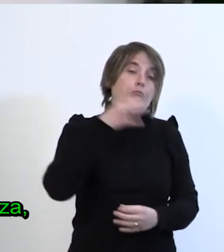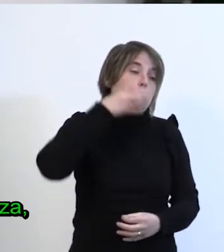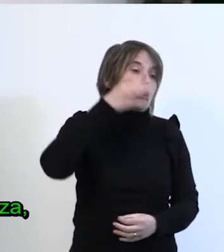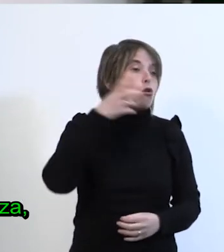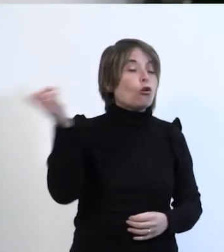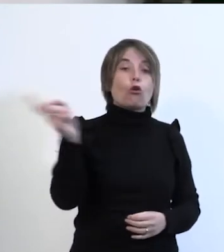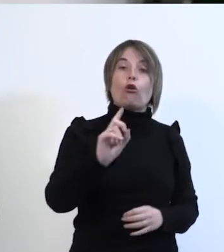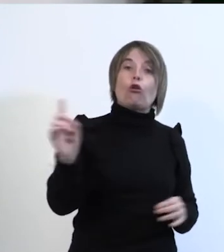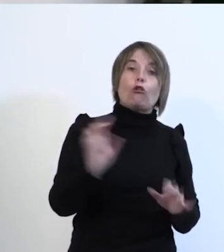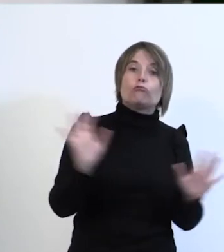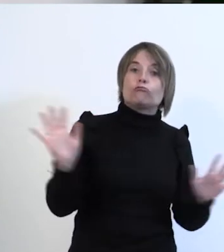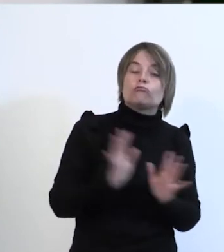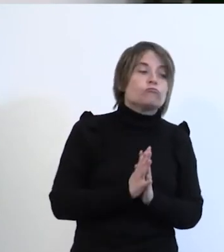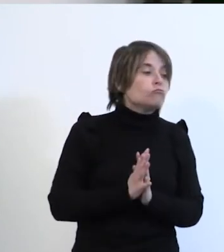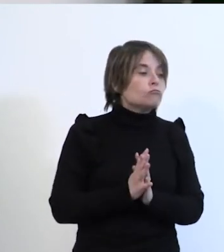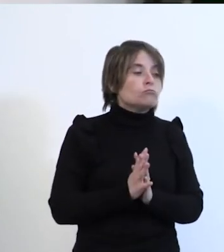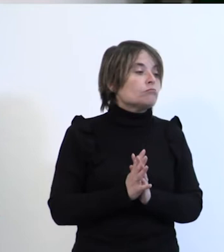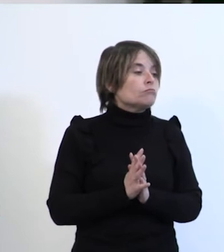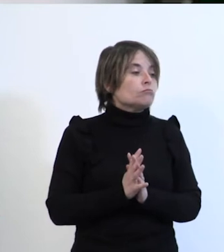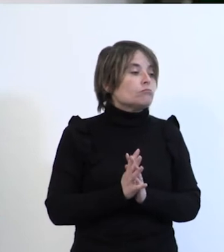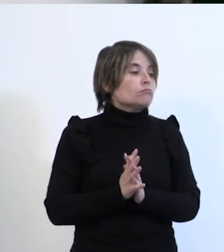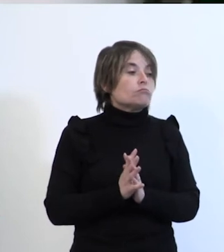que están diciendo, no,